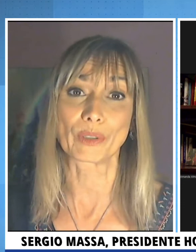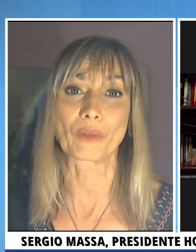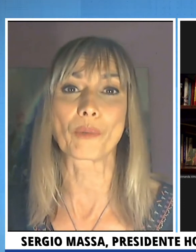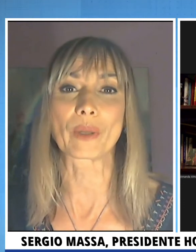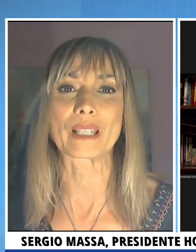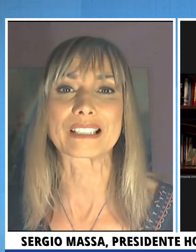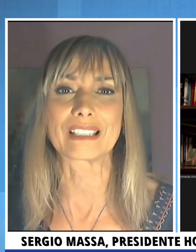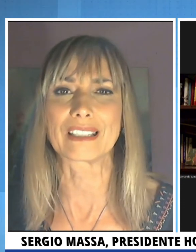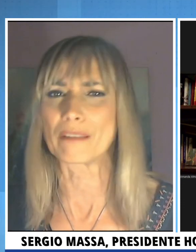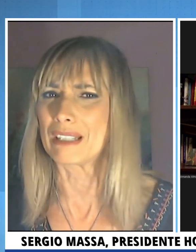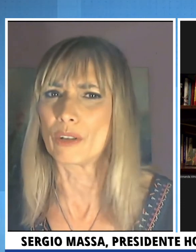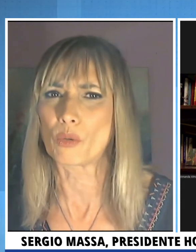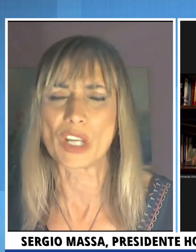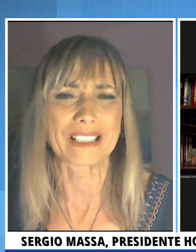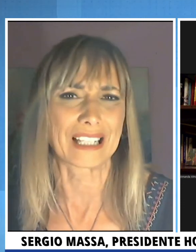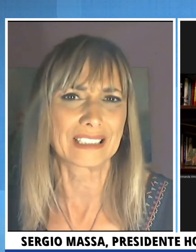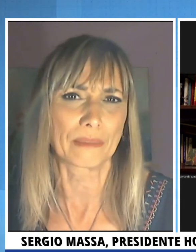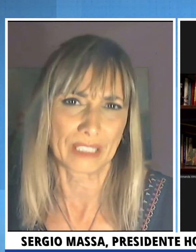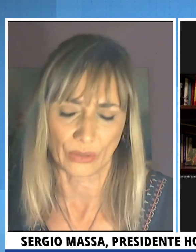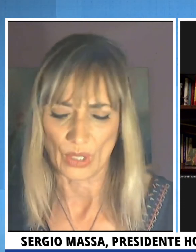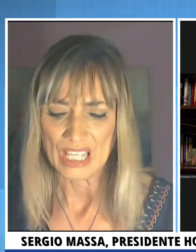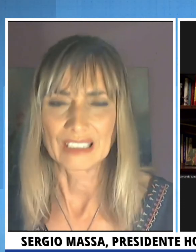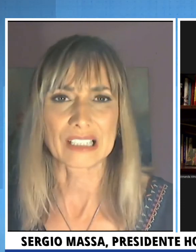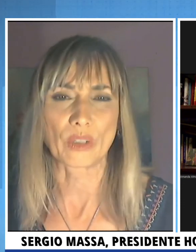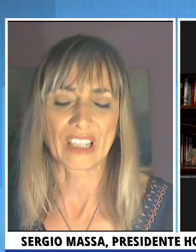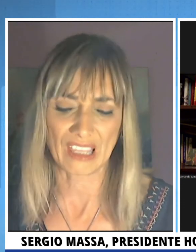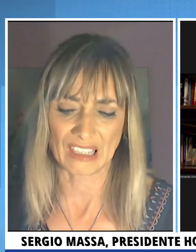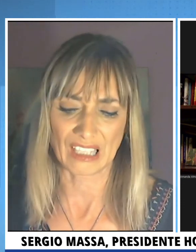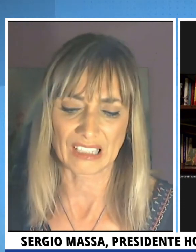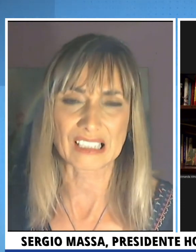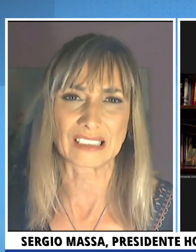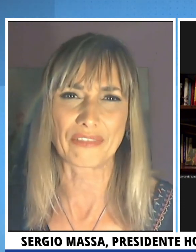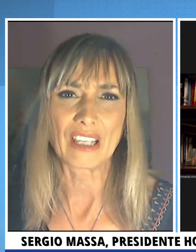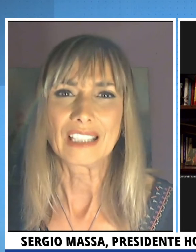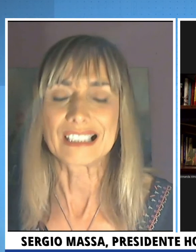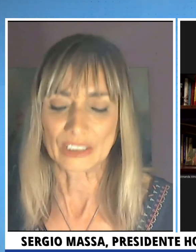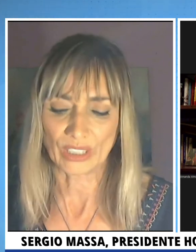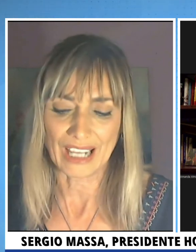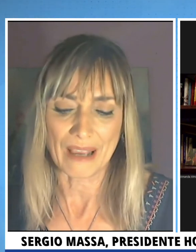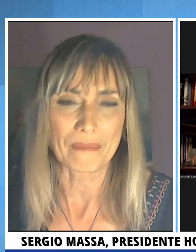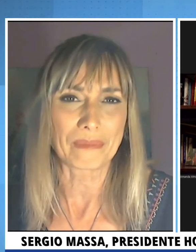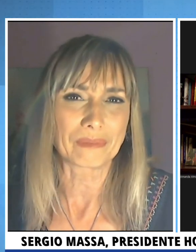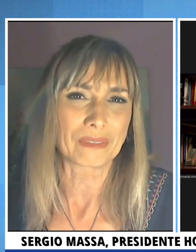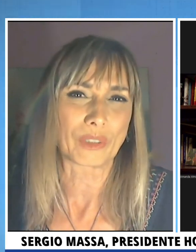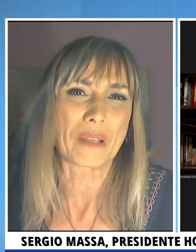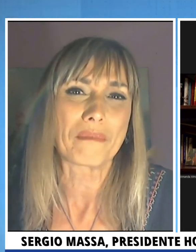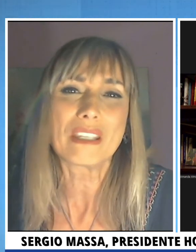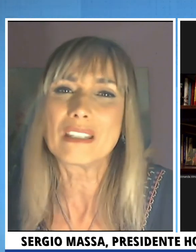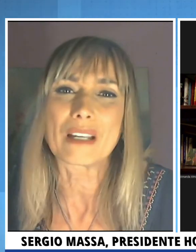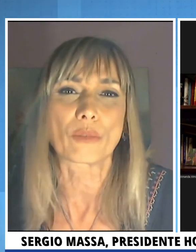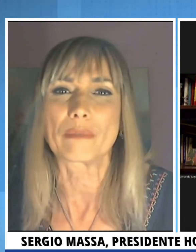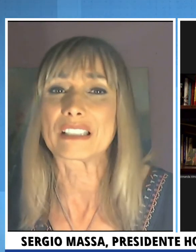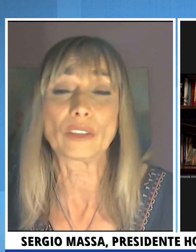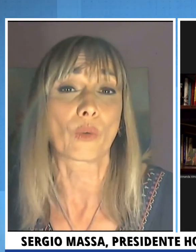porque uno puede decir, y lo escuchaba Saín, el ministro de Seguridad de Santa Fe, diciendo que eran cuestiones